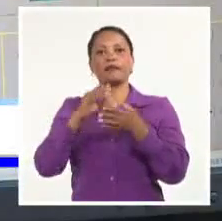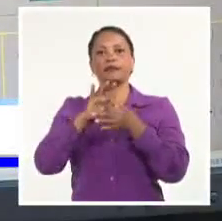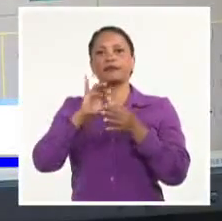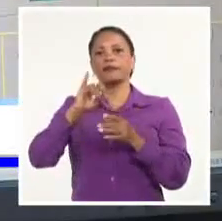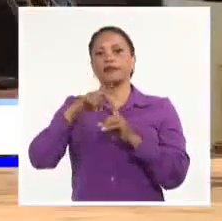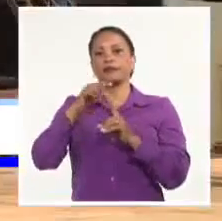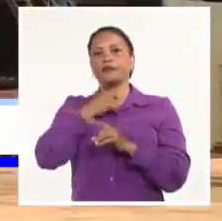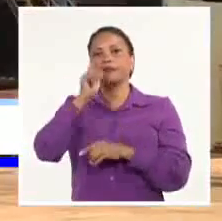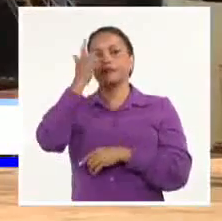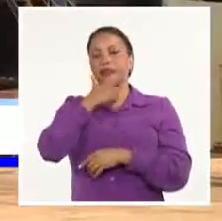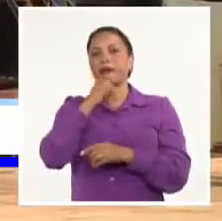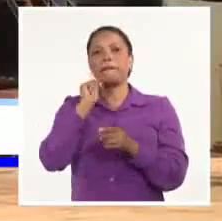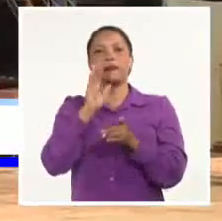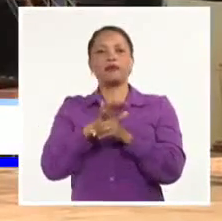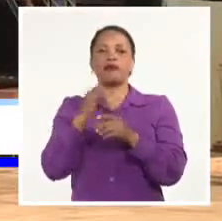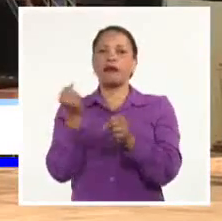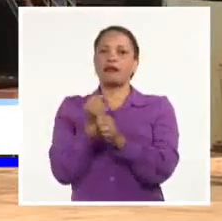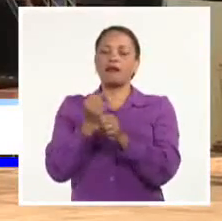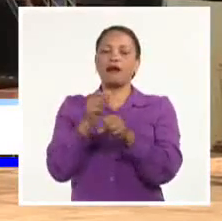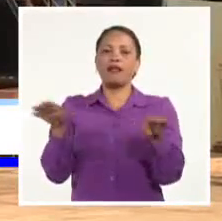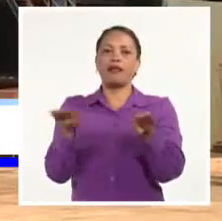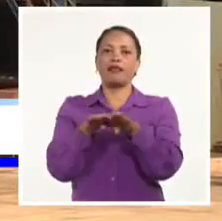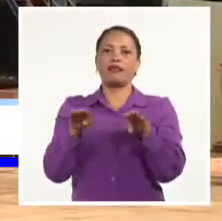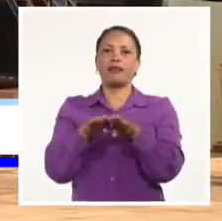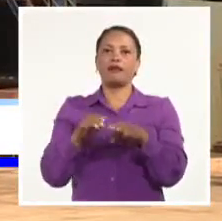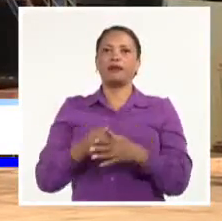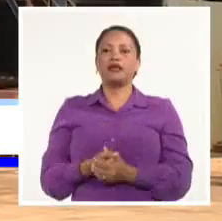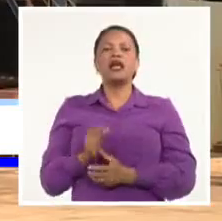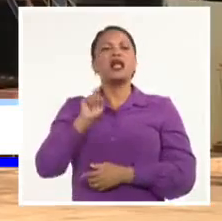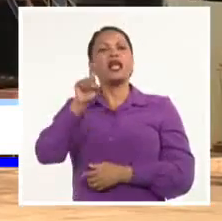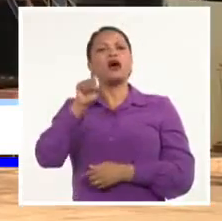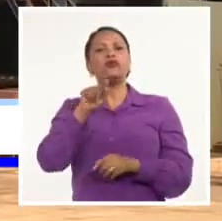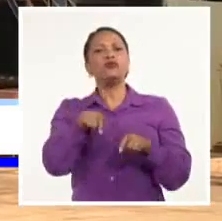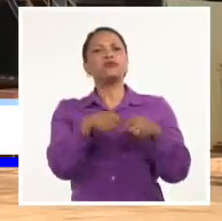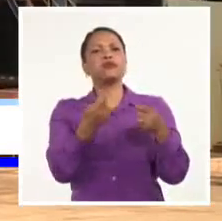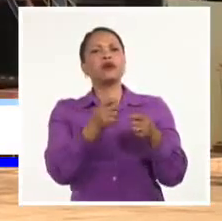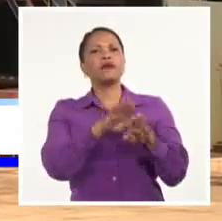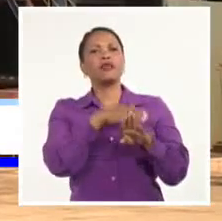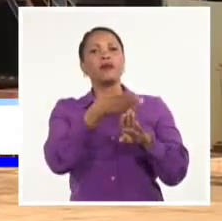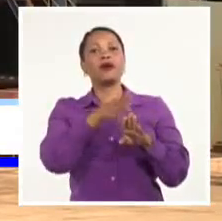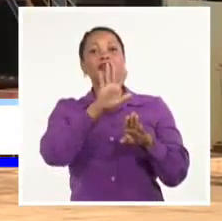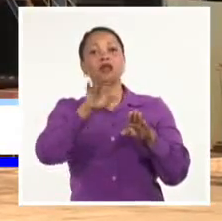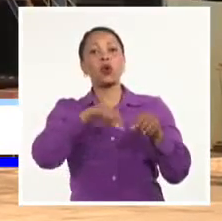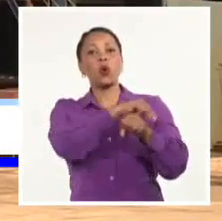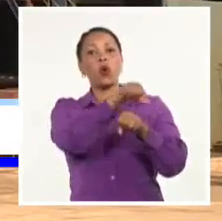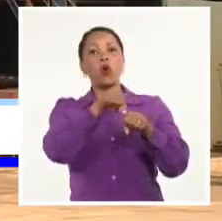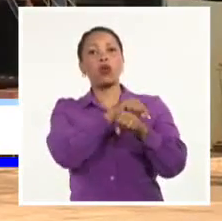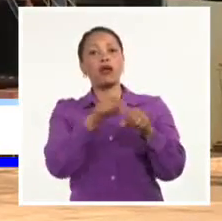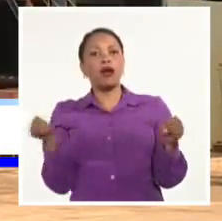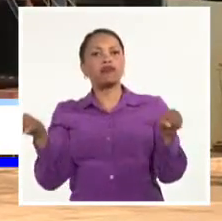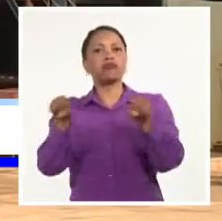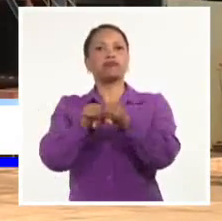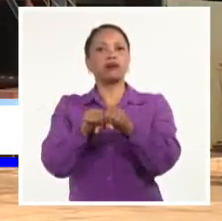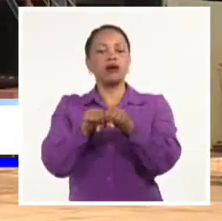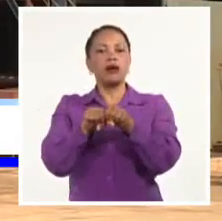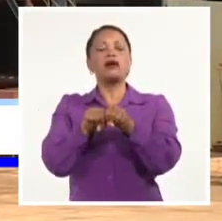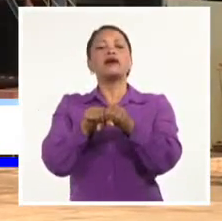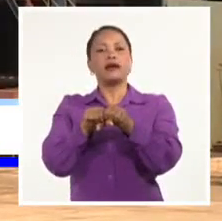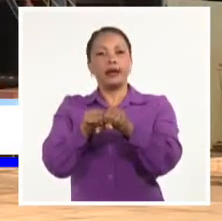manera estable. La última avería que tuvimos fue después de haber sincronizado, 5 horas después de haber sincronizado, se nos